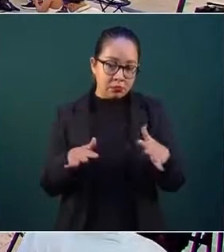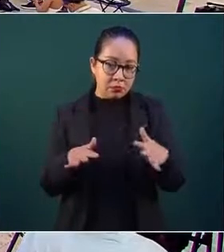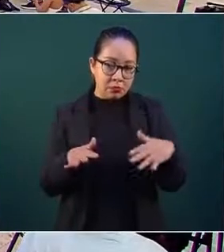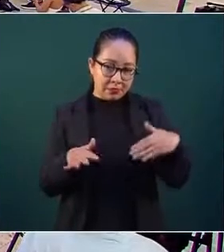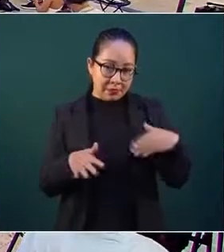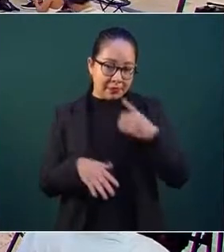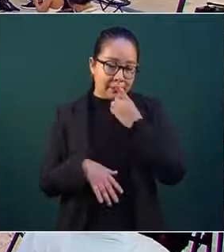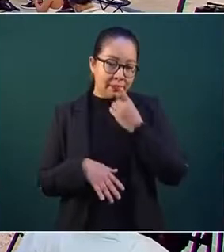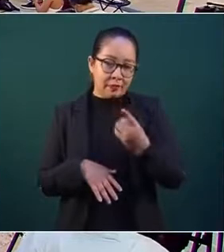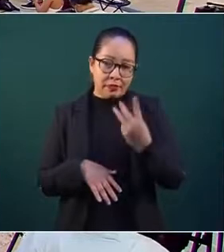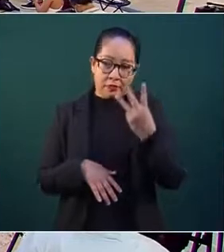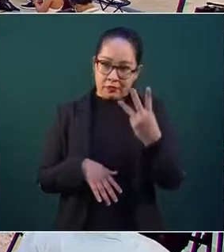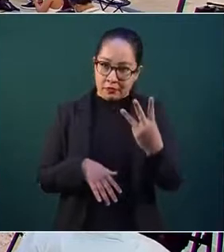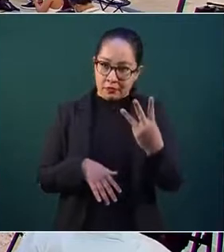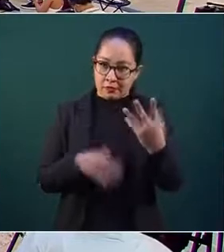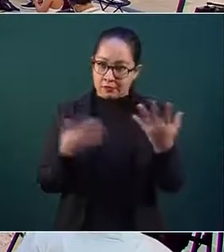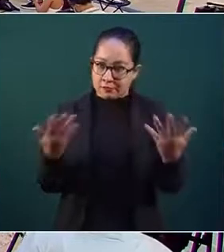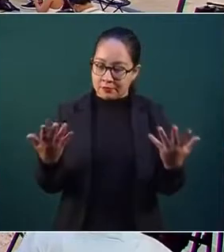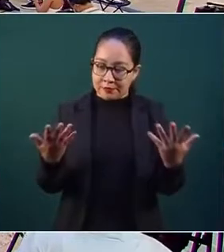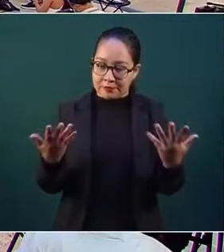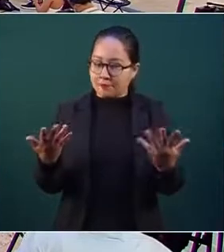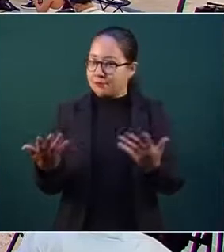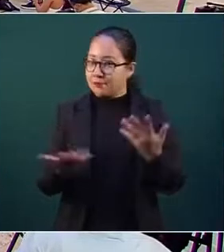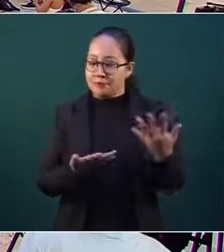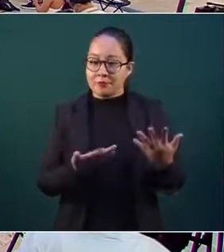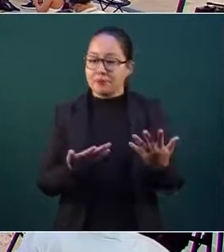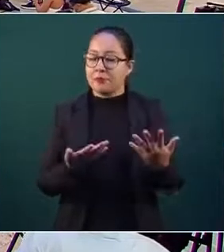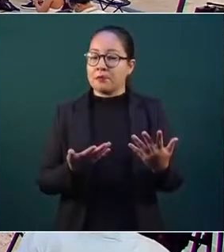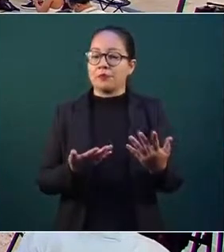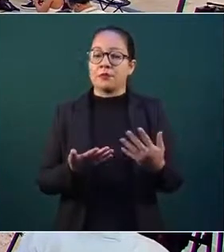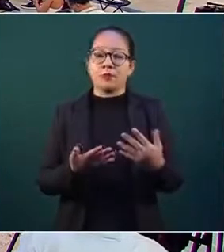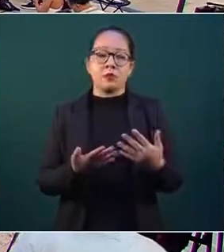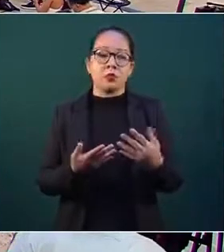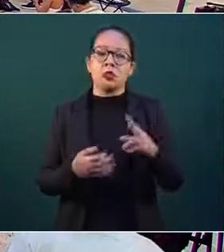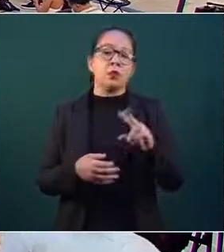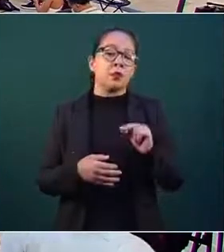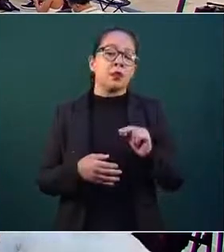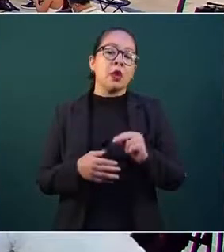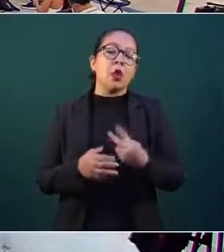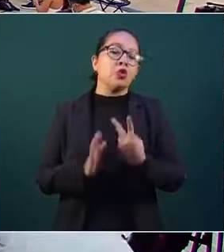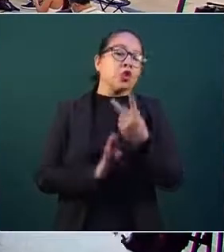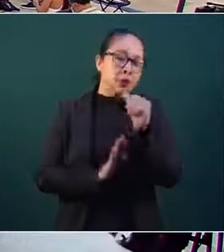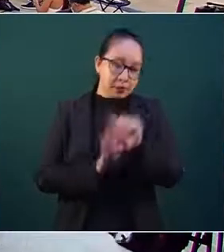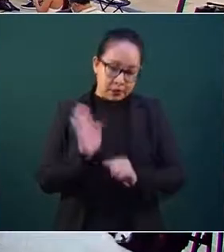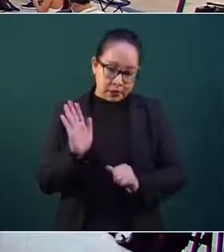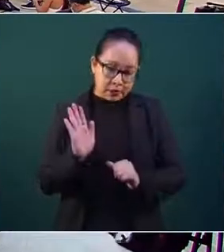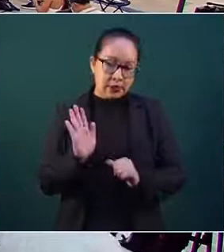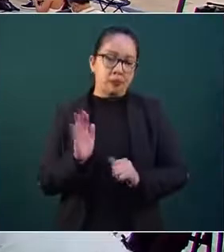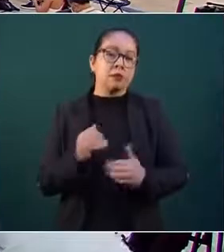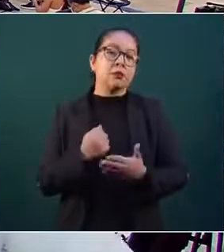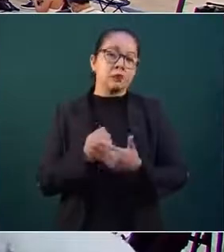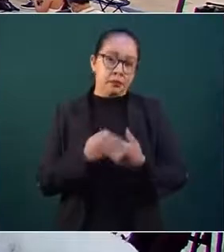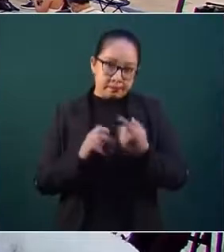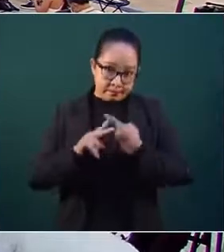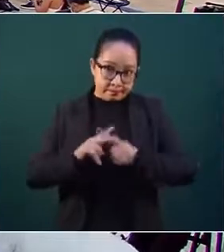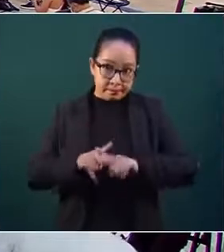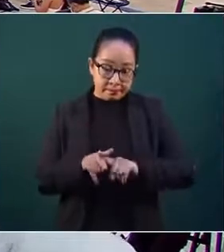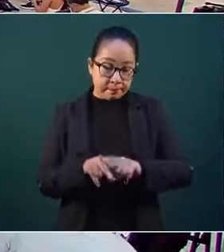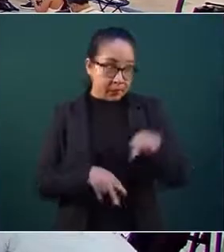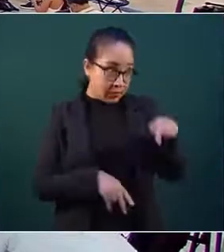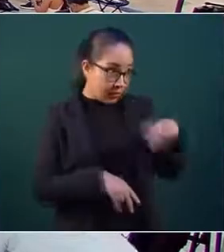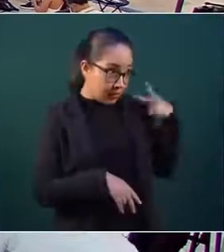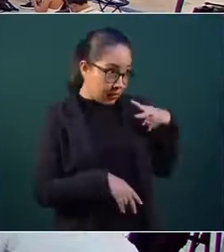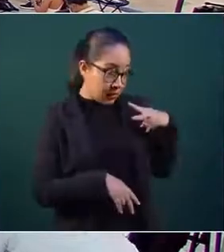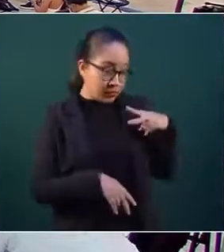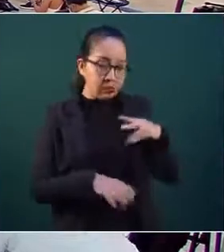ya transcurrió 1. Entonces, en 2 meses va a iniciar. Aquí en Veracruz. Va a